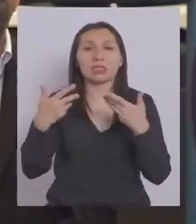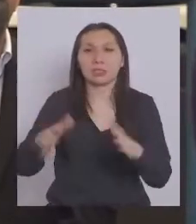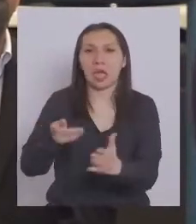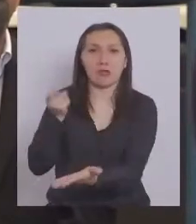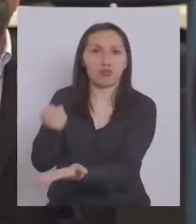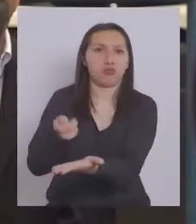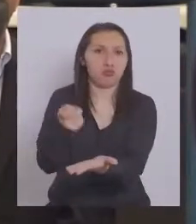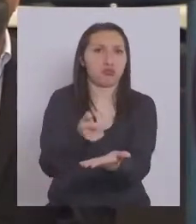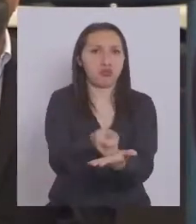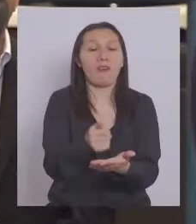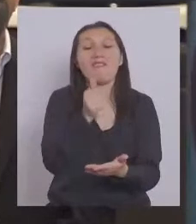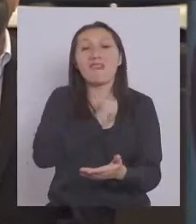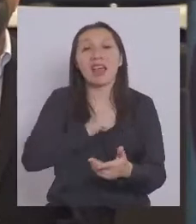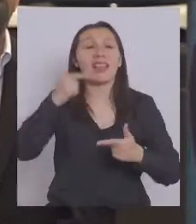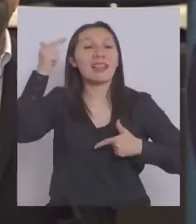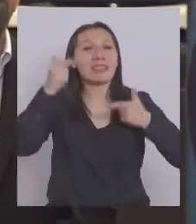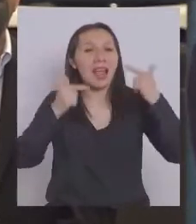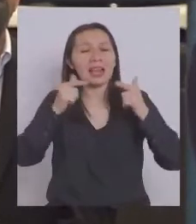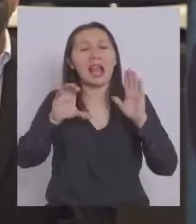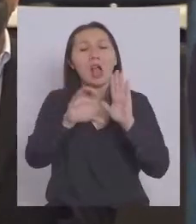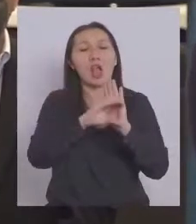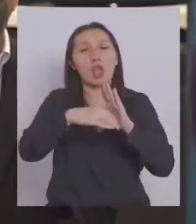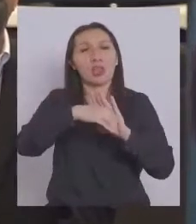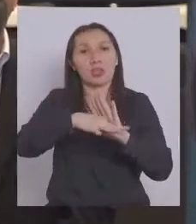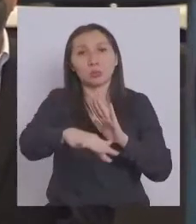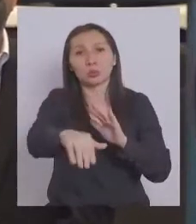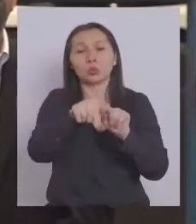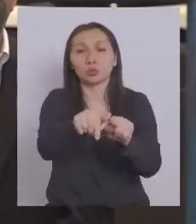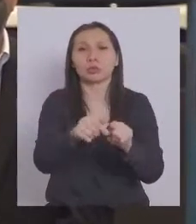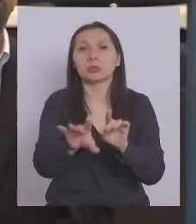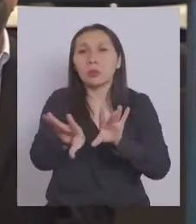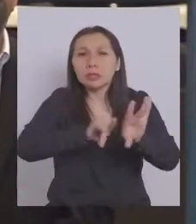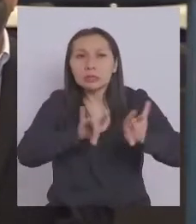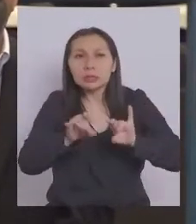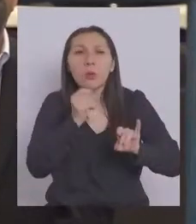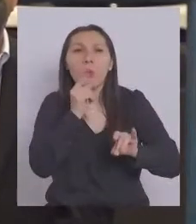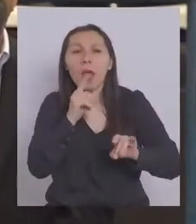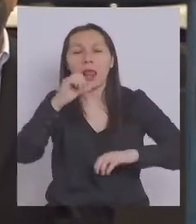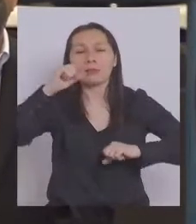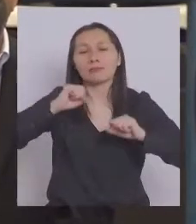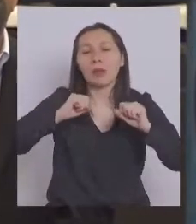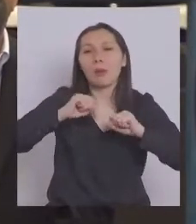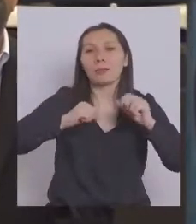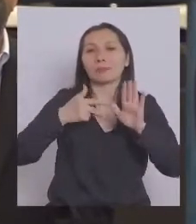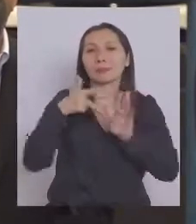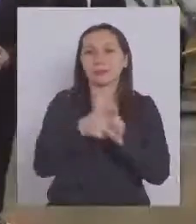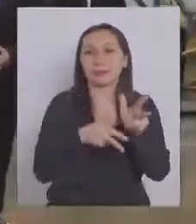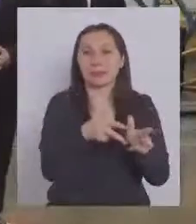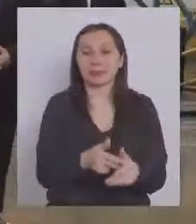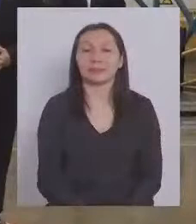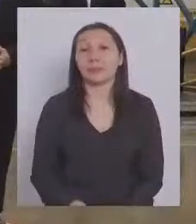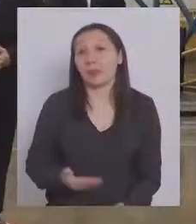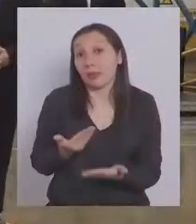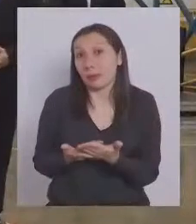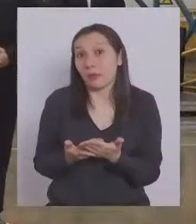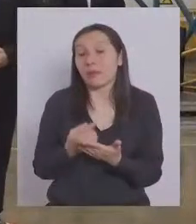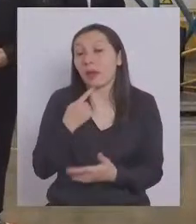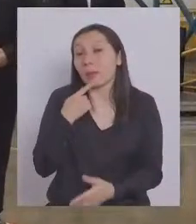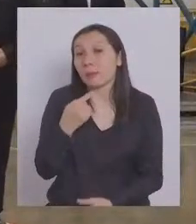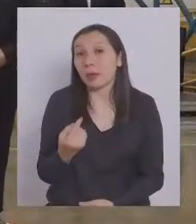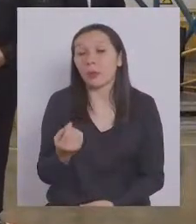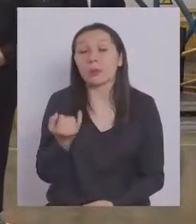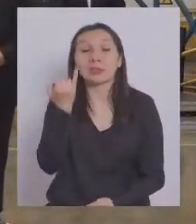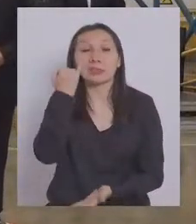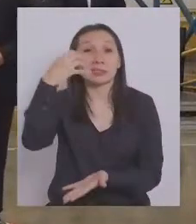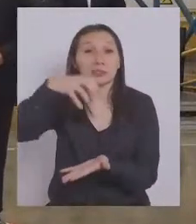adquirido, salvo los Talca Constitución, que están en proceso de selección en este minuto. Para terminar, quisiera también aprovechar la presencia del intendente